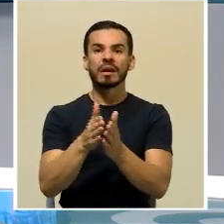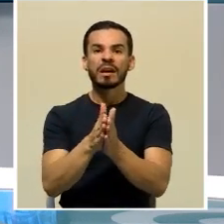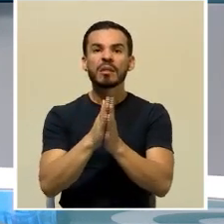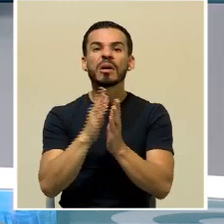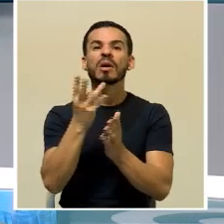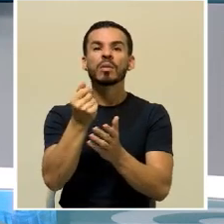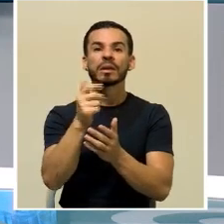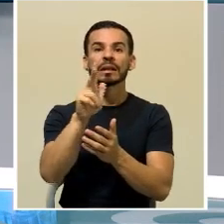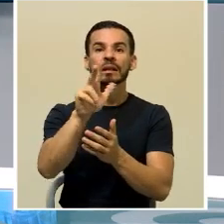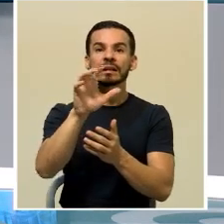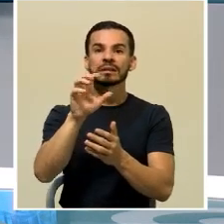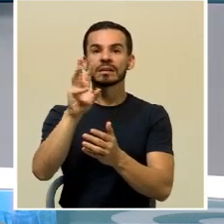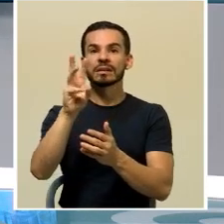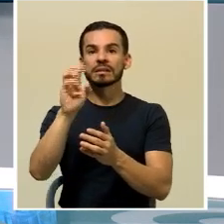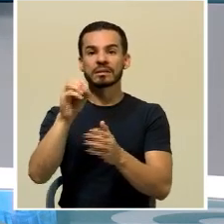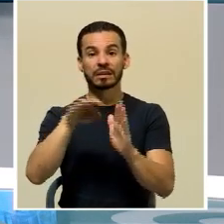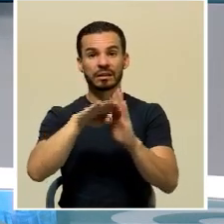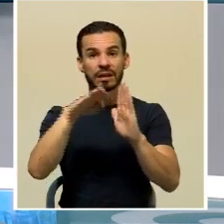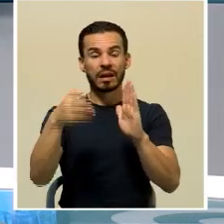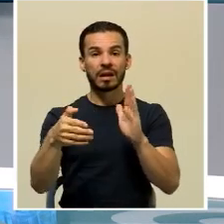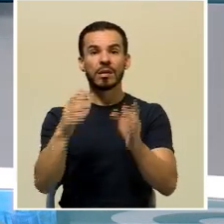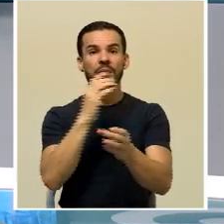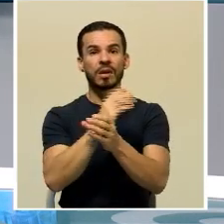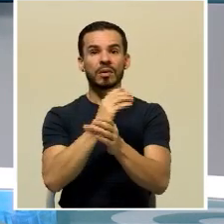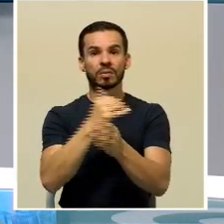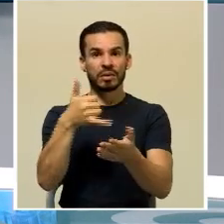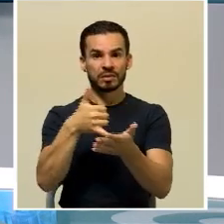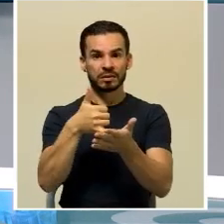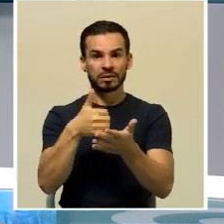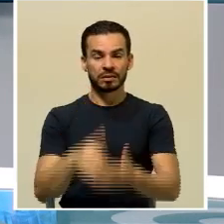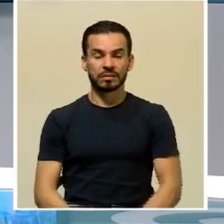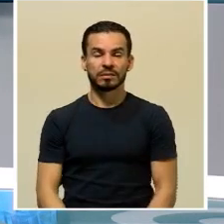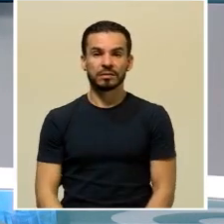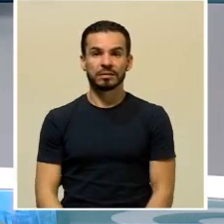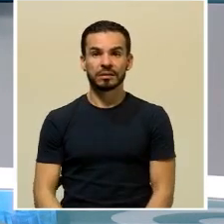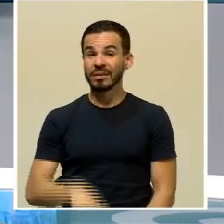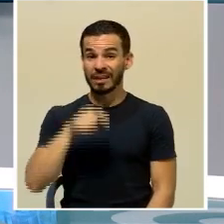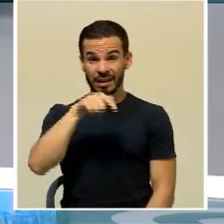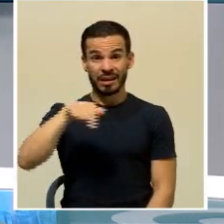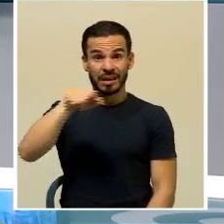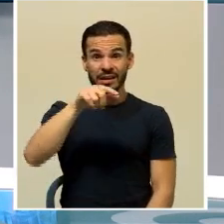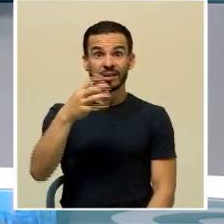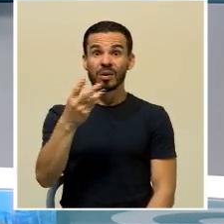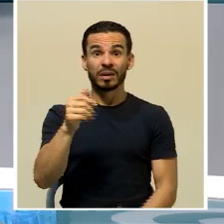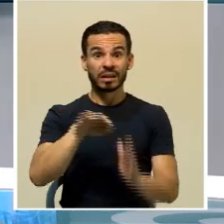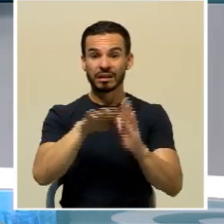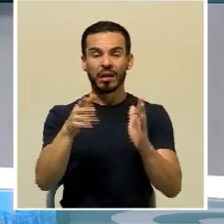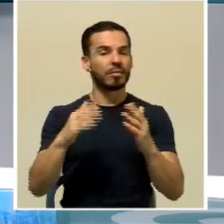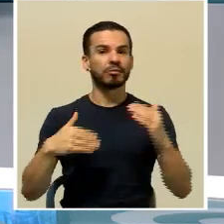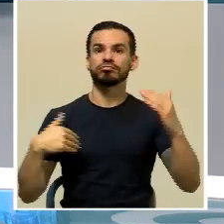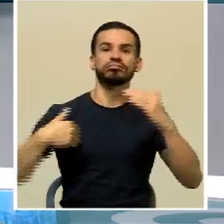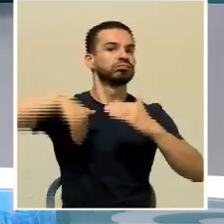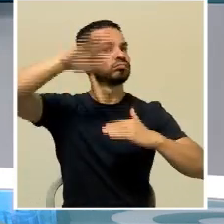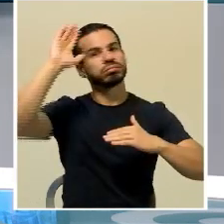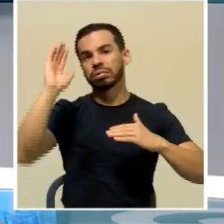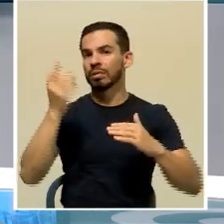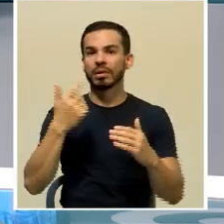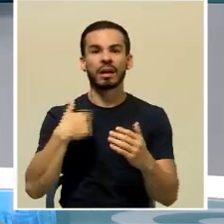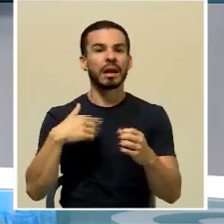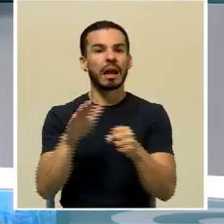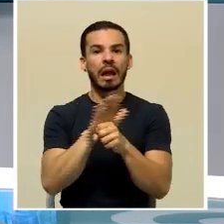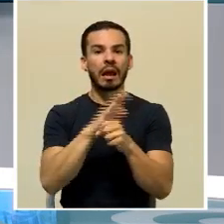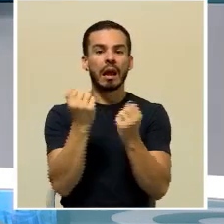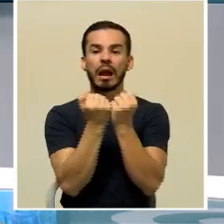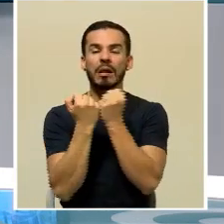de 360 camas de cuidados intensivos, una cantidad que excede completamente